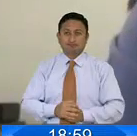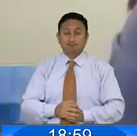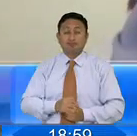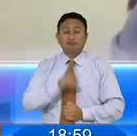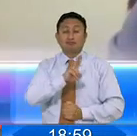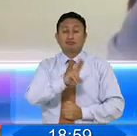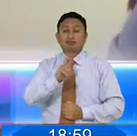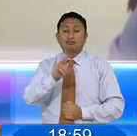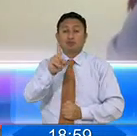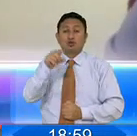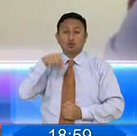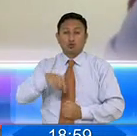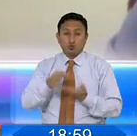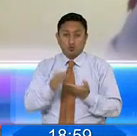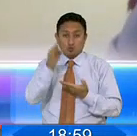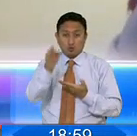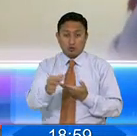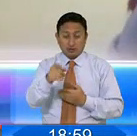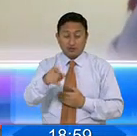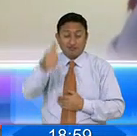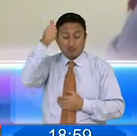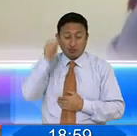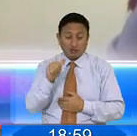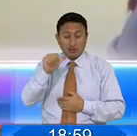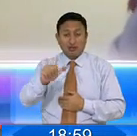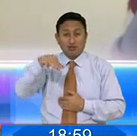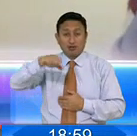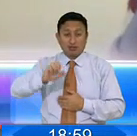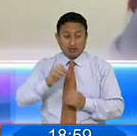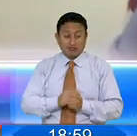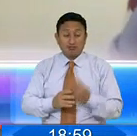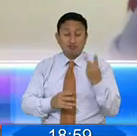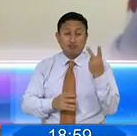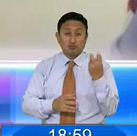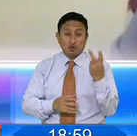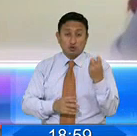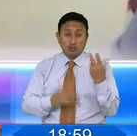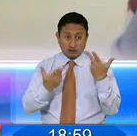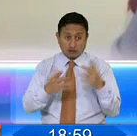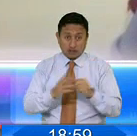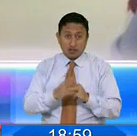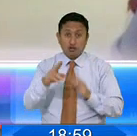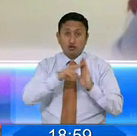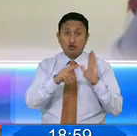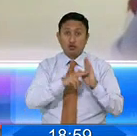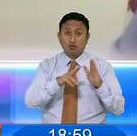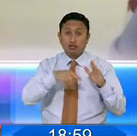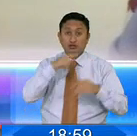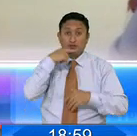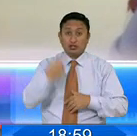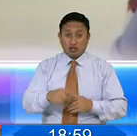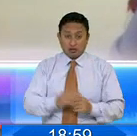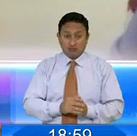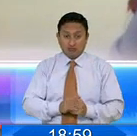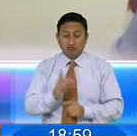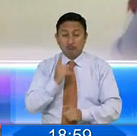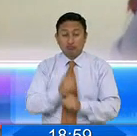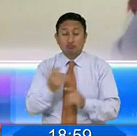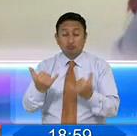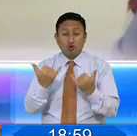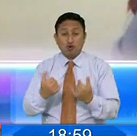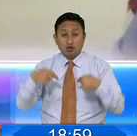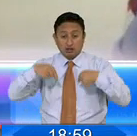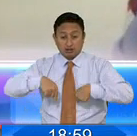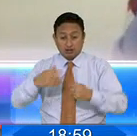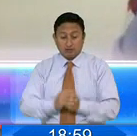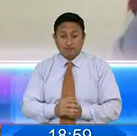cantones, ayer el informe que nos dio la AME, tan solo 12 han tomado medidas restrictivas para el feriado. Por eso es que hoy estamos utilizando la